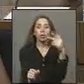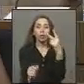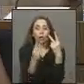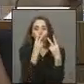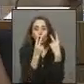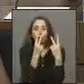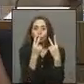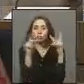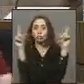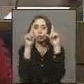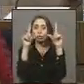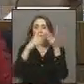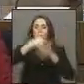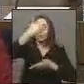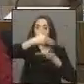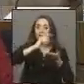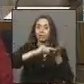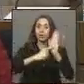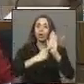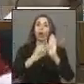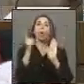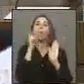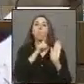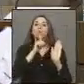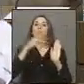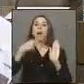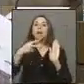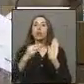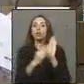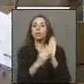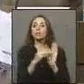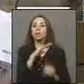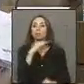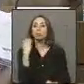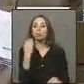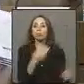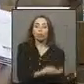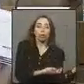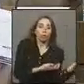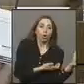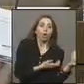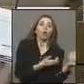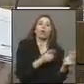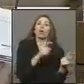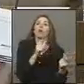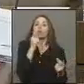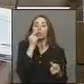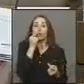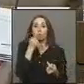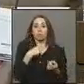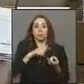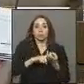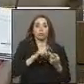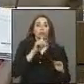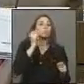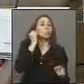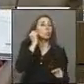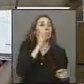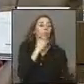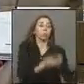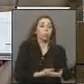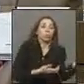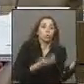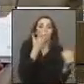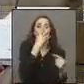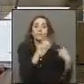habrán conocido a través de la prensa. Salió en las últimas noticias. Murió en brazos de su marido tras bella historia de amor. Y